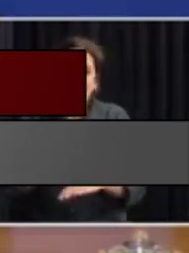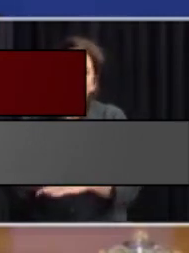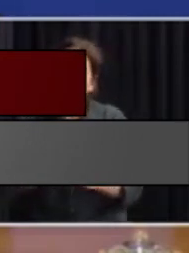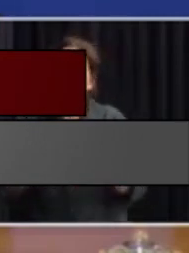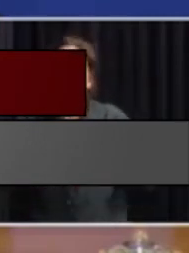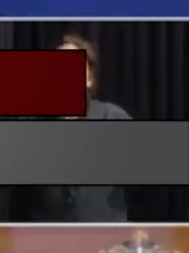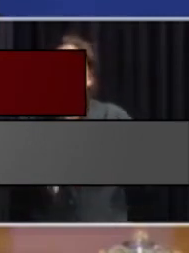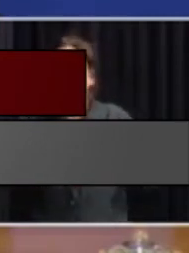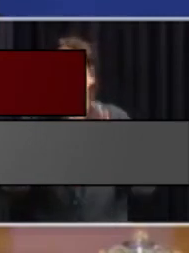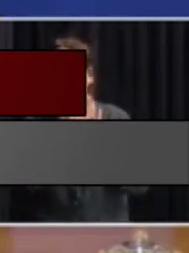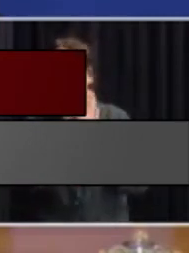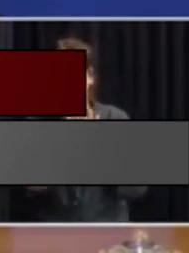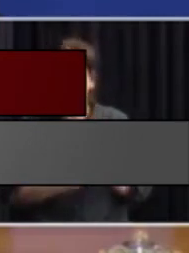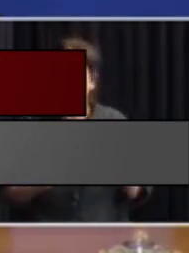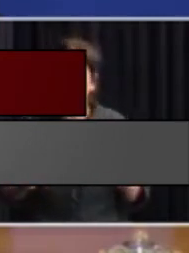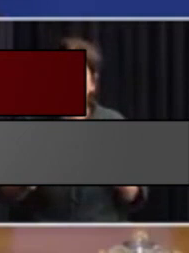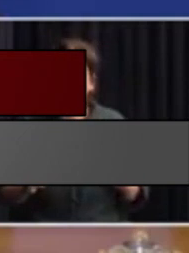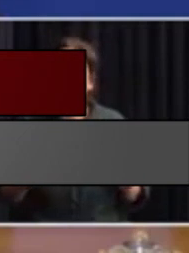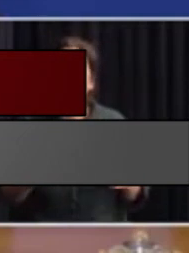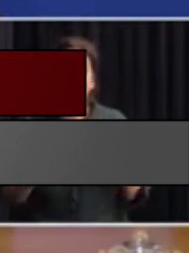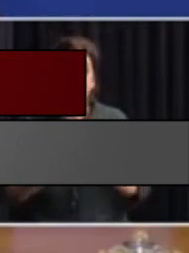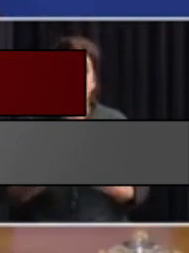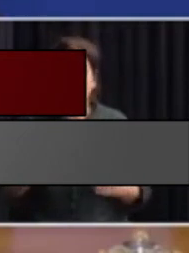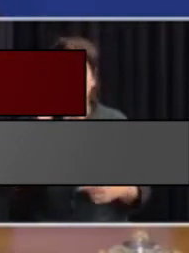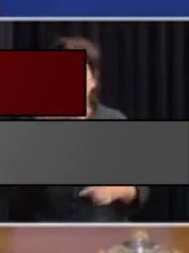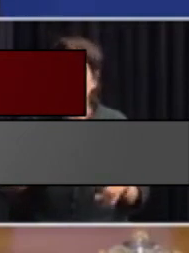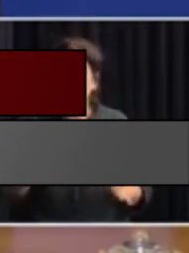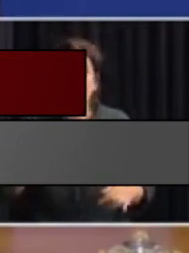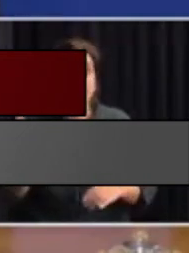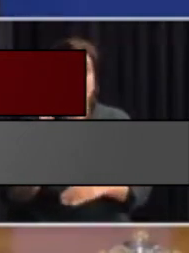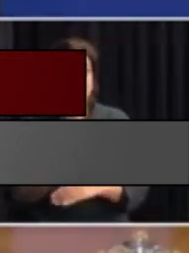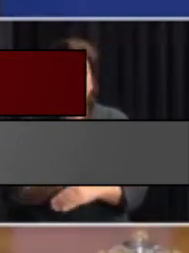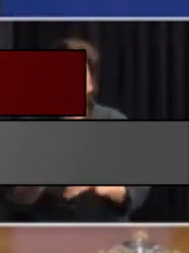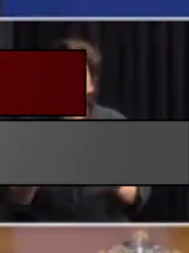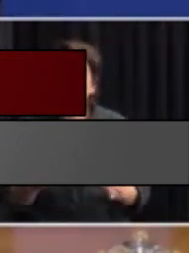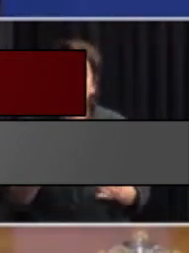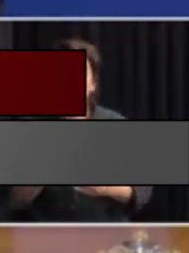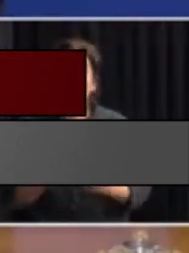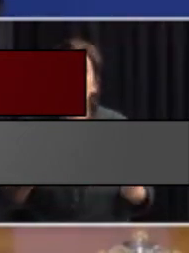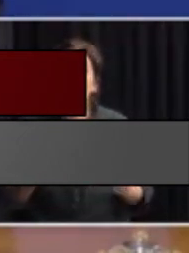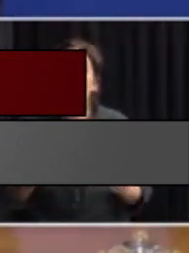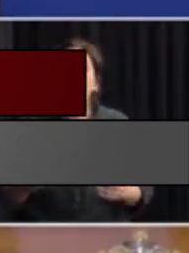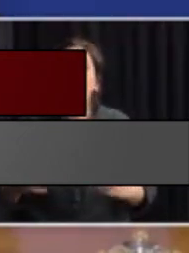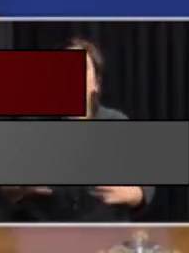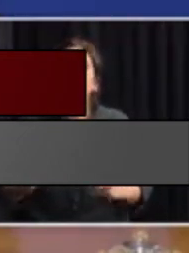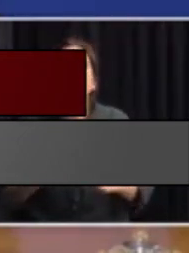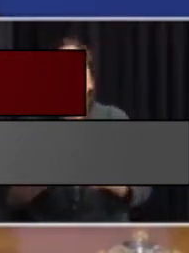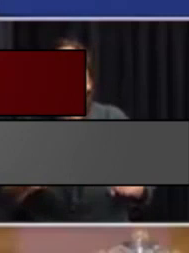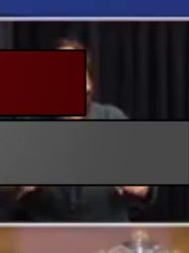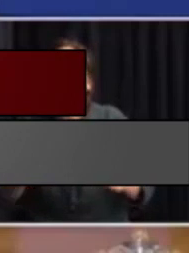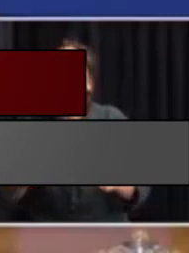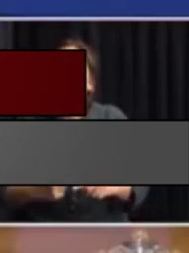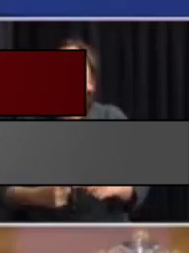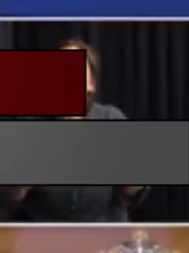intendencias departamentales. Como saben, fue presentado el mismo, estipula que se pueden hacer